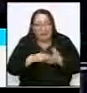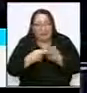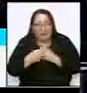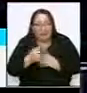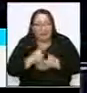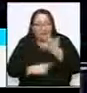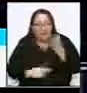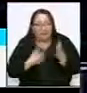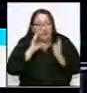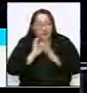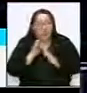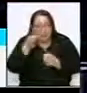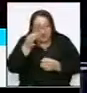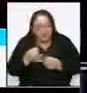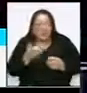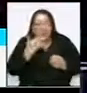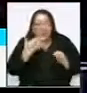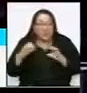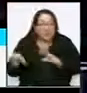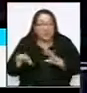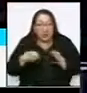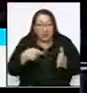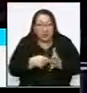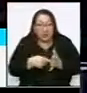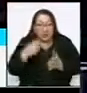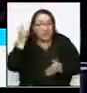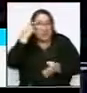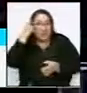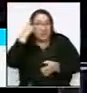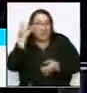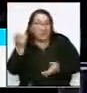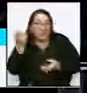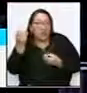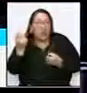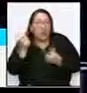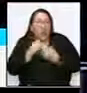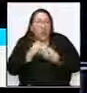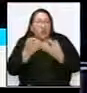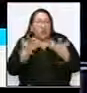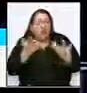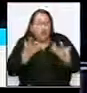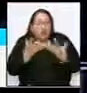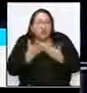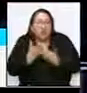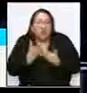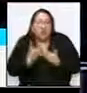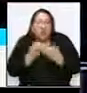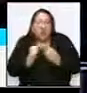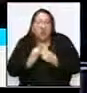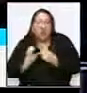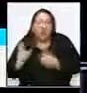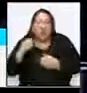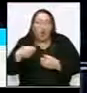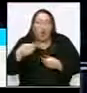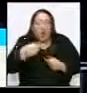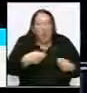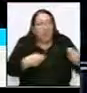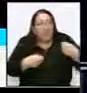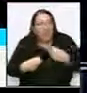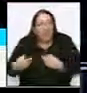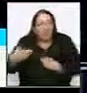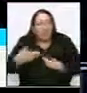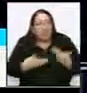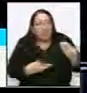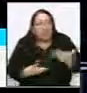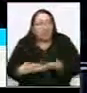que la realizan están pensando en la concordia, en la cooperación, en la colaboración que ha